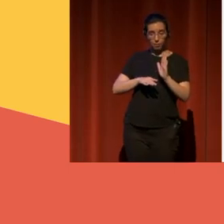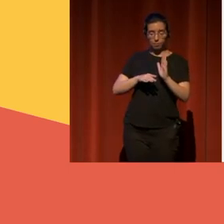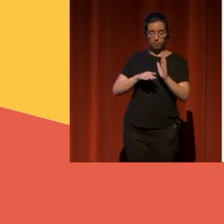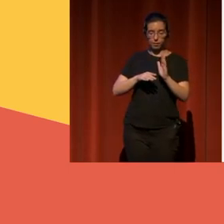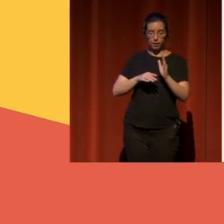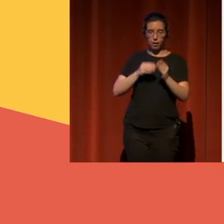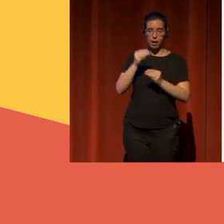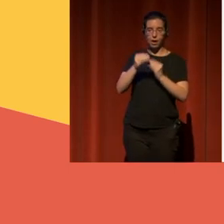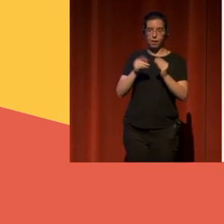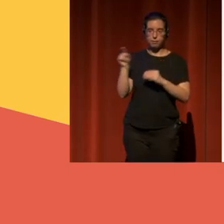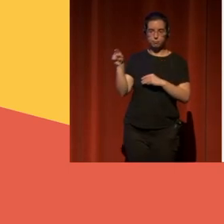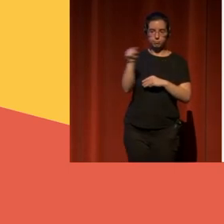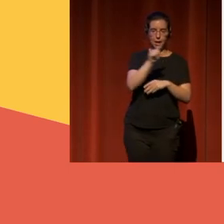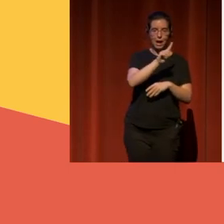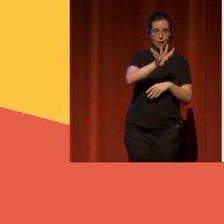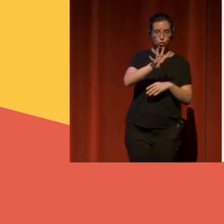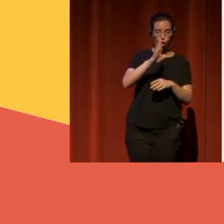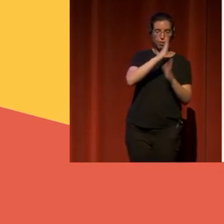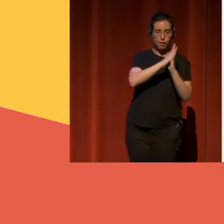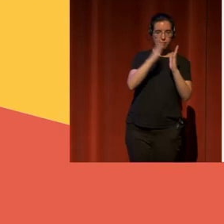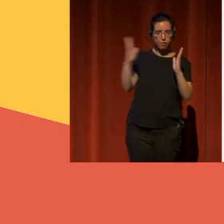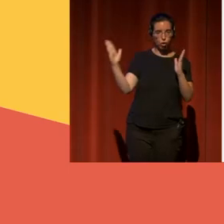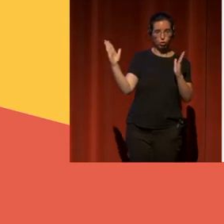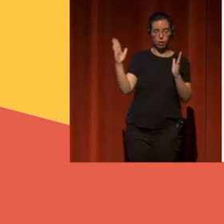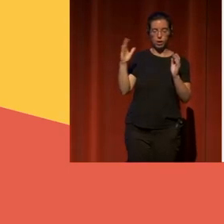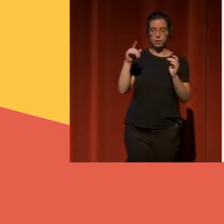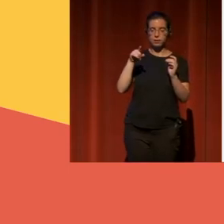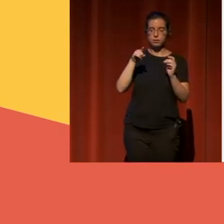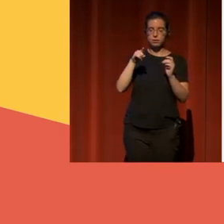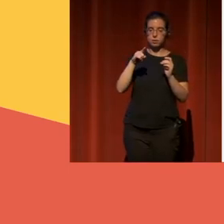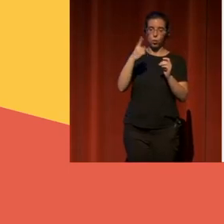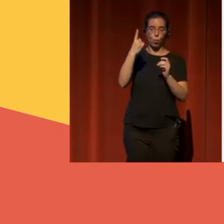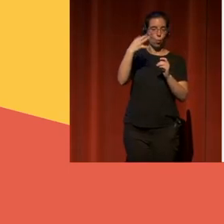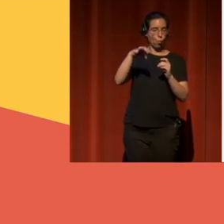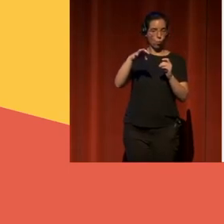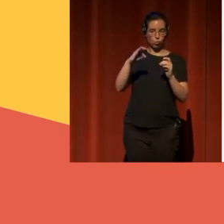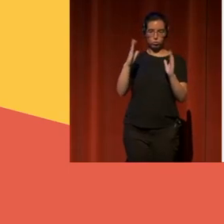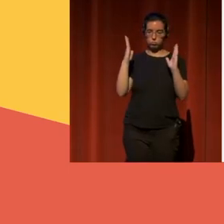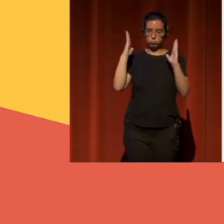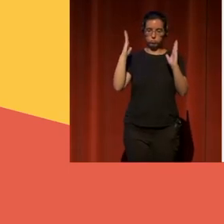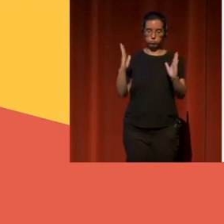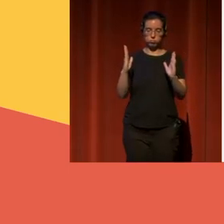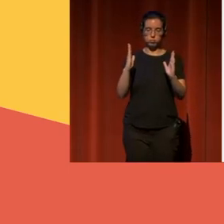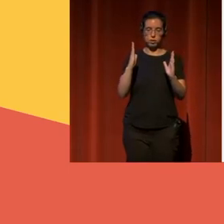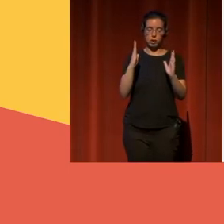bibliotecas municipales de diferentes comunas del país y en una única edición, correspondiente al periodo